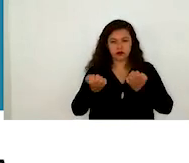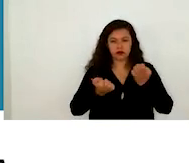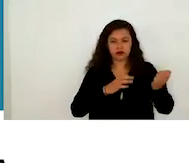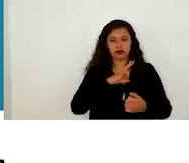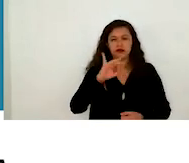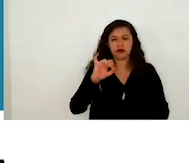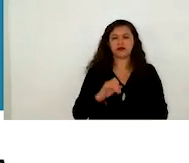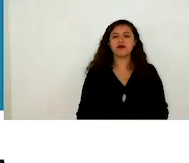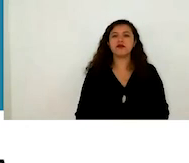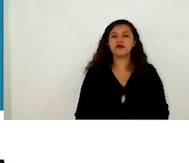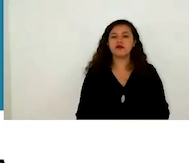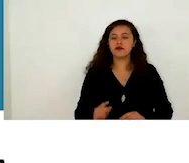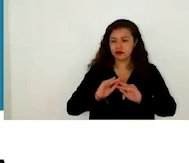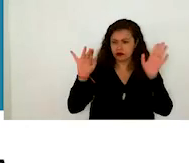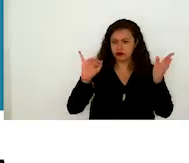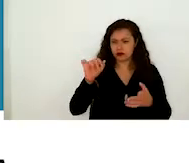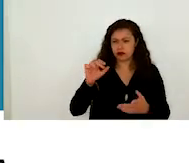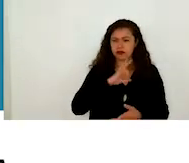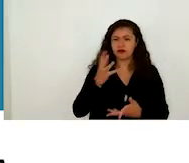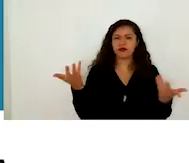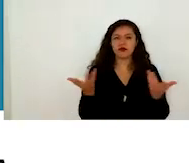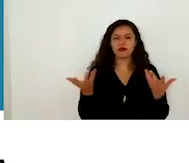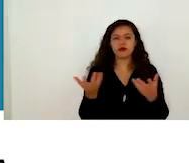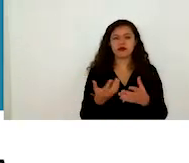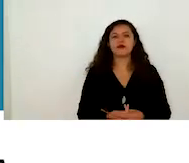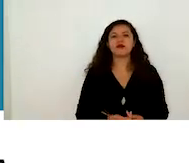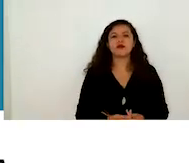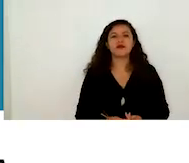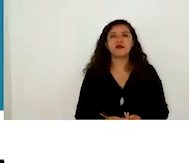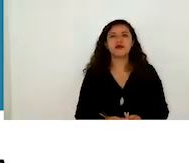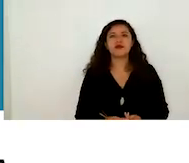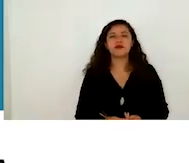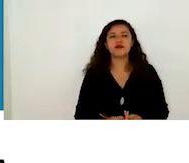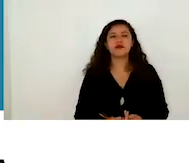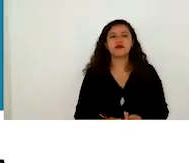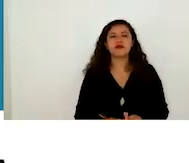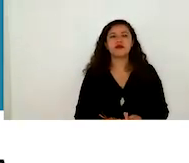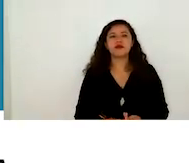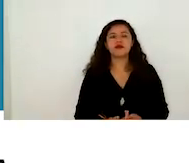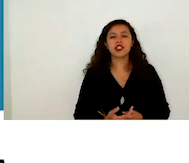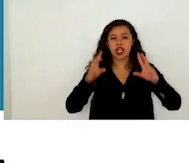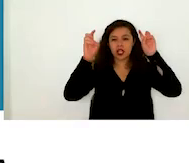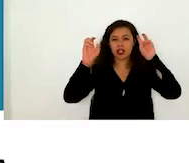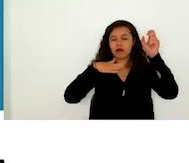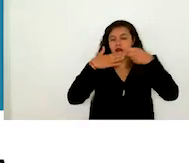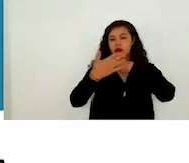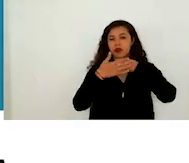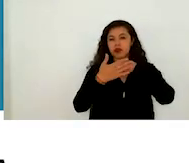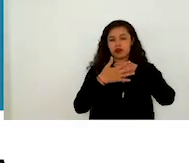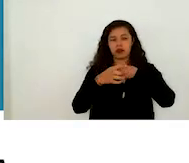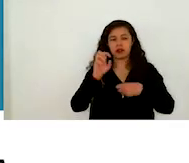claro que sí atrás porque si no vamos a hacer armas que te gustaría tocar en el tema que sigue este el